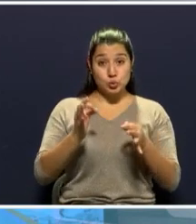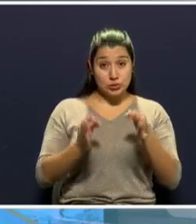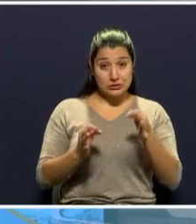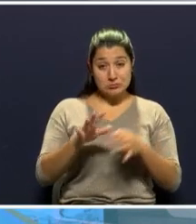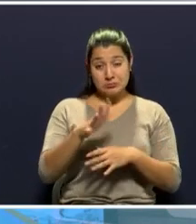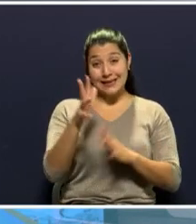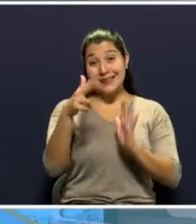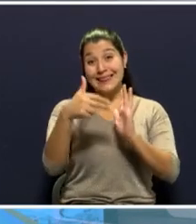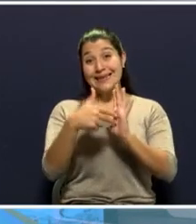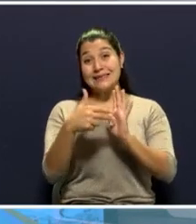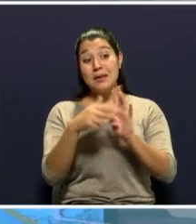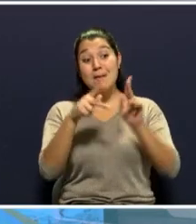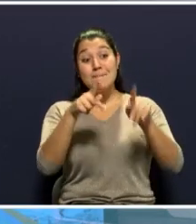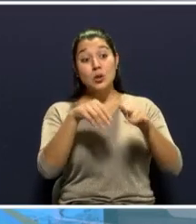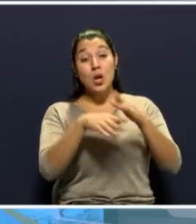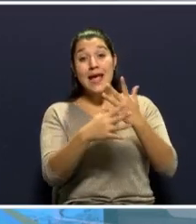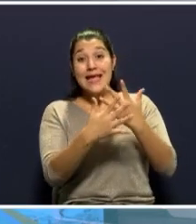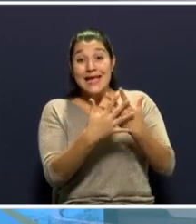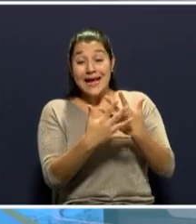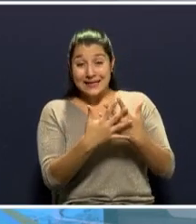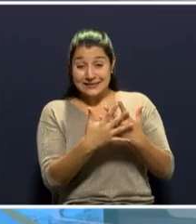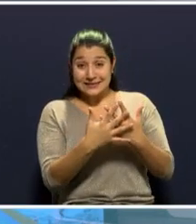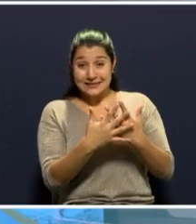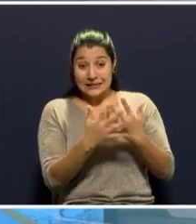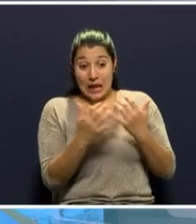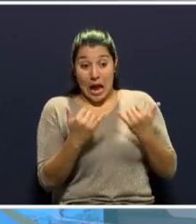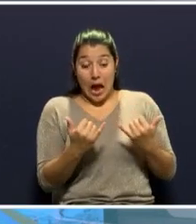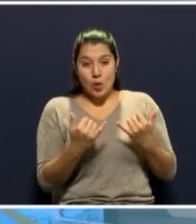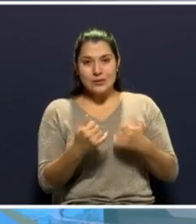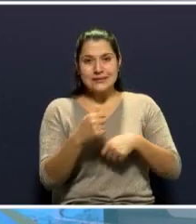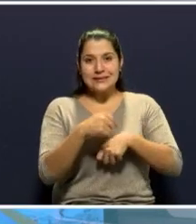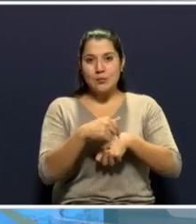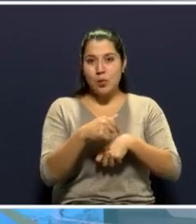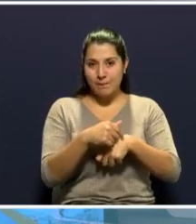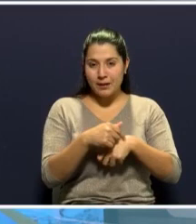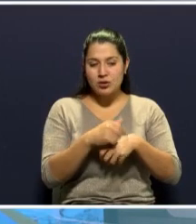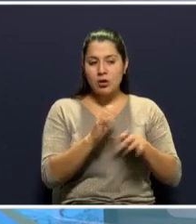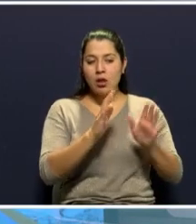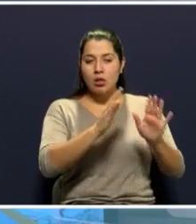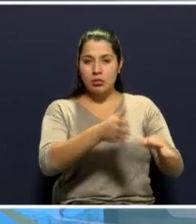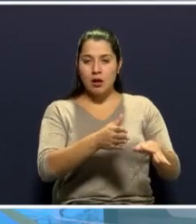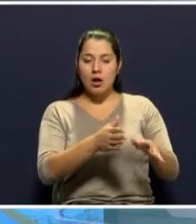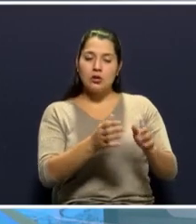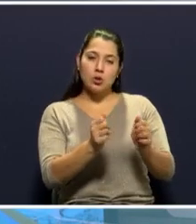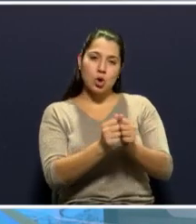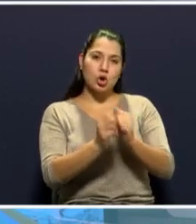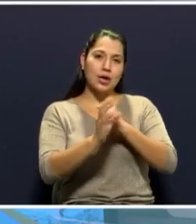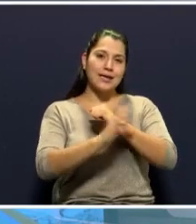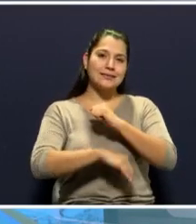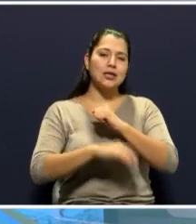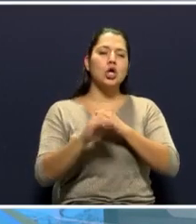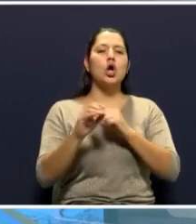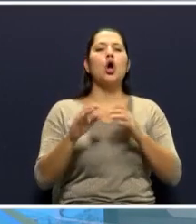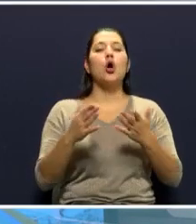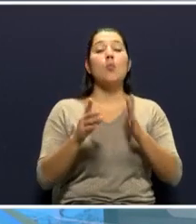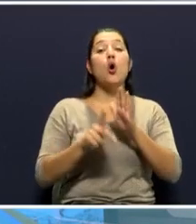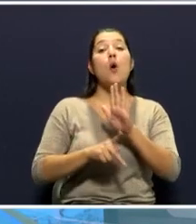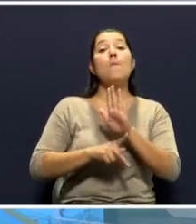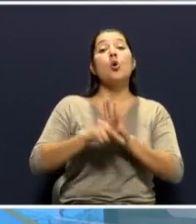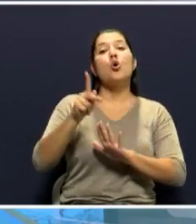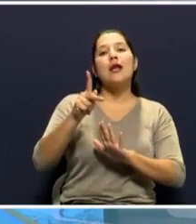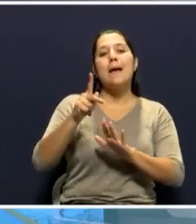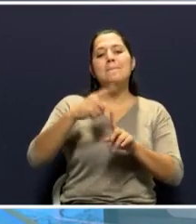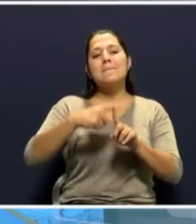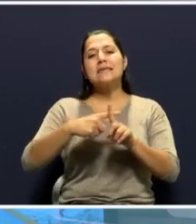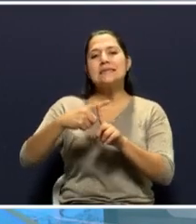de 3.000 privados de libertad se encuentran en este momento descontando sus condenas en el programa